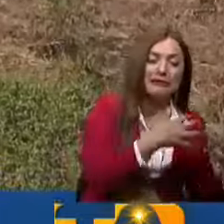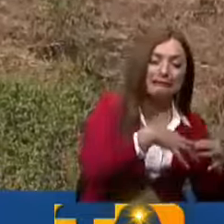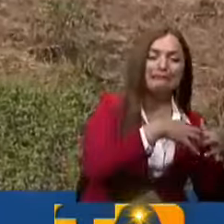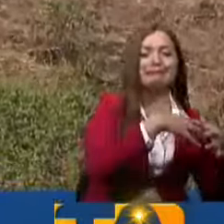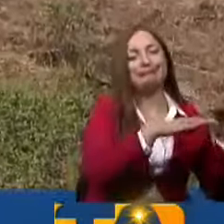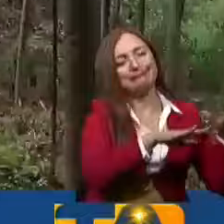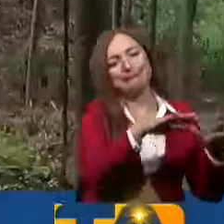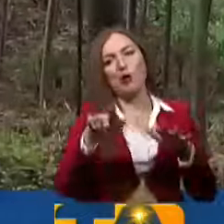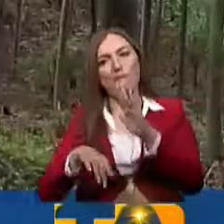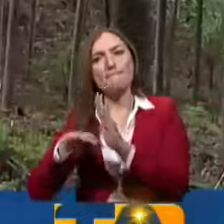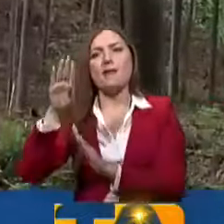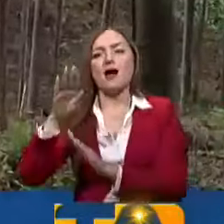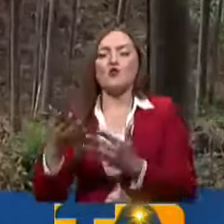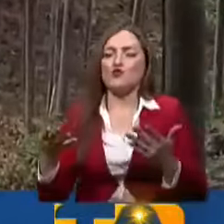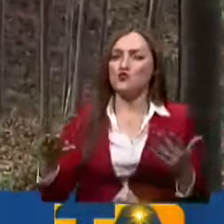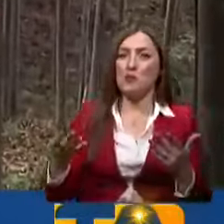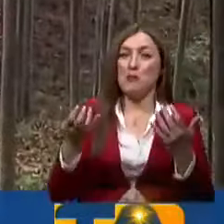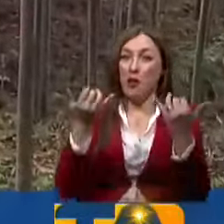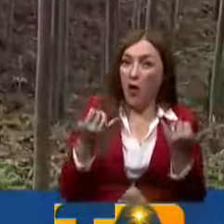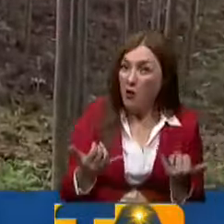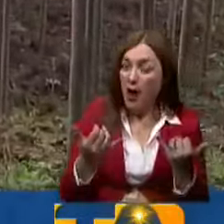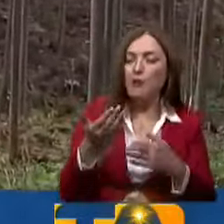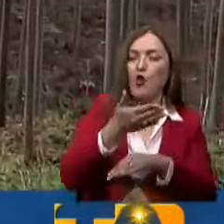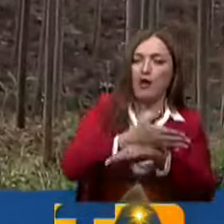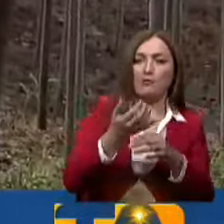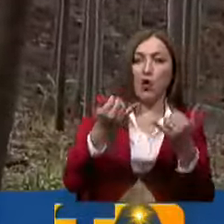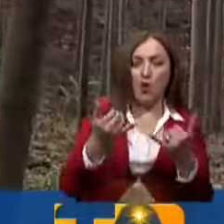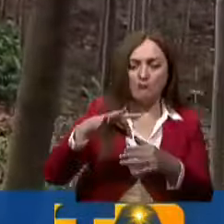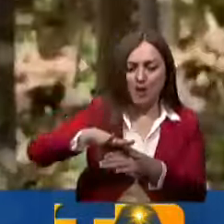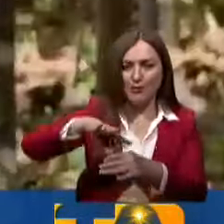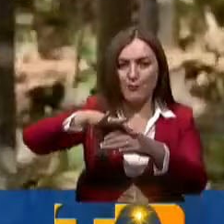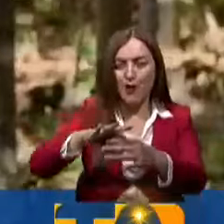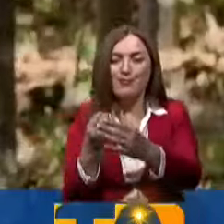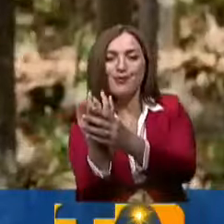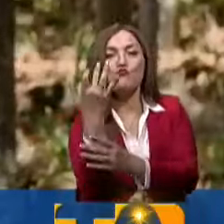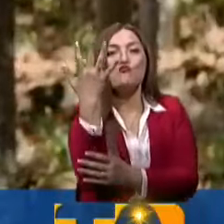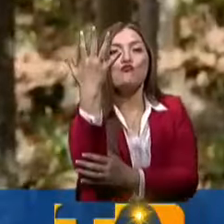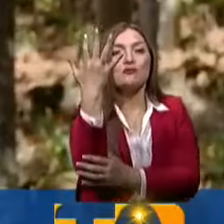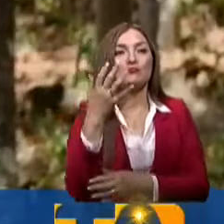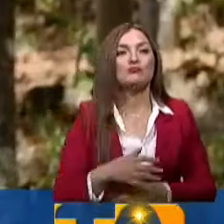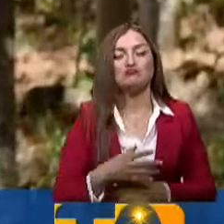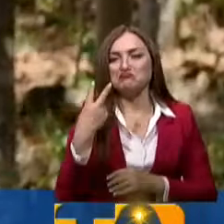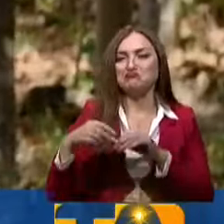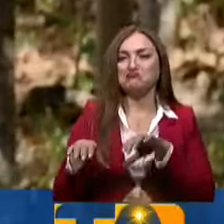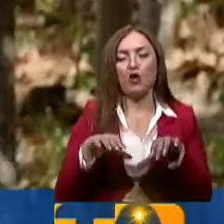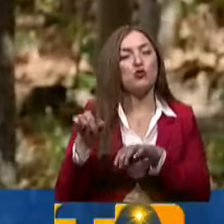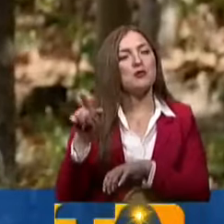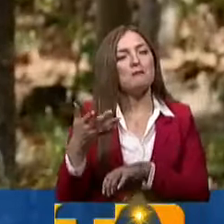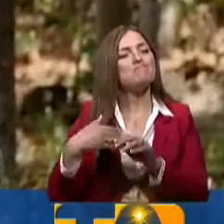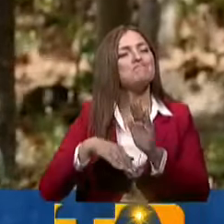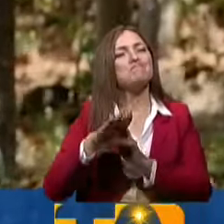destinadas a pastizales, ahora son decenas de hectáreas dedicadas para la siembra de balsa. Porque le están viendo una actividad un poquito